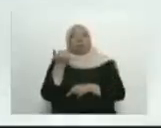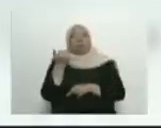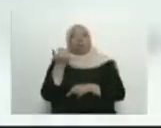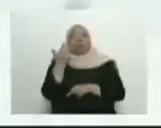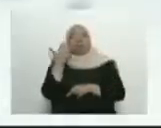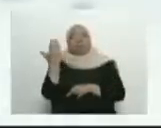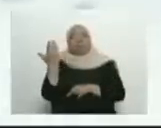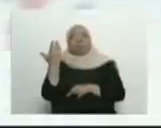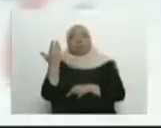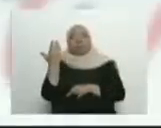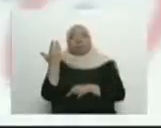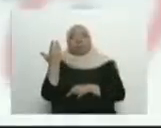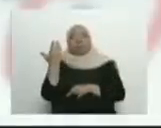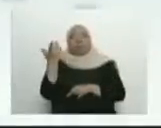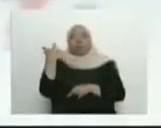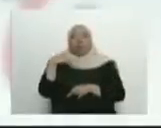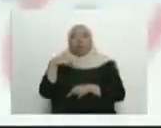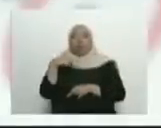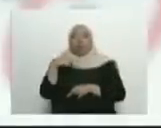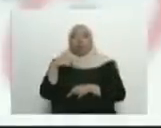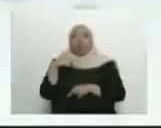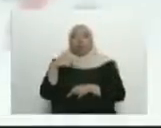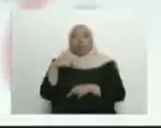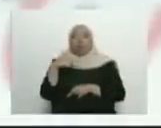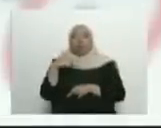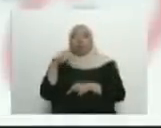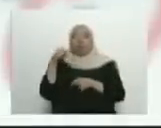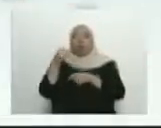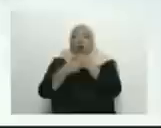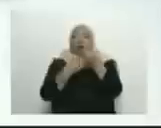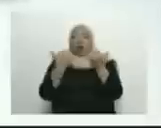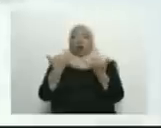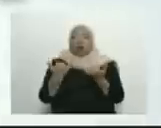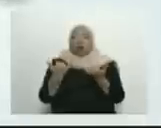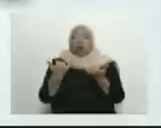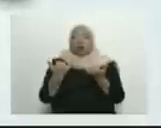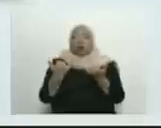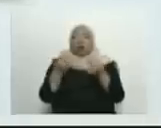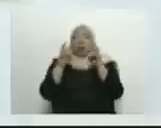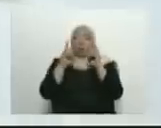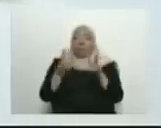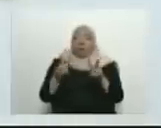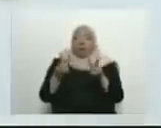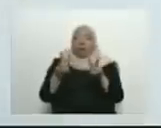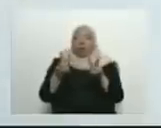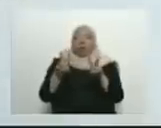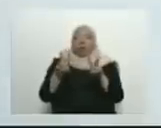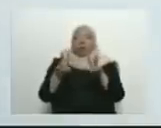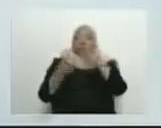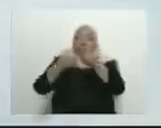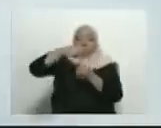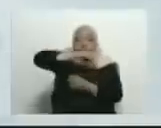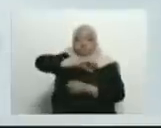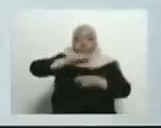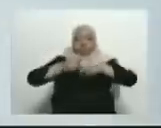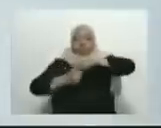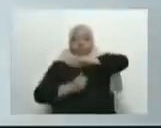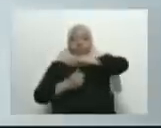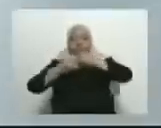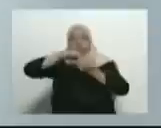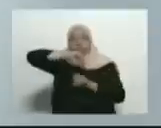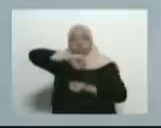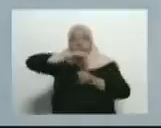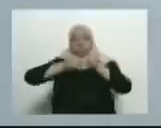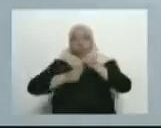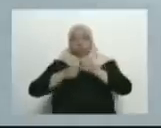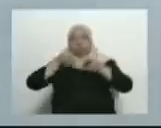cierto, estando de pasajero en un avión de transporte, ver cómo el piloto maniobró